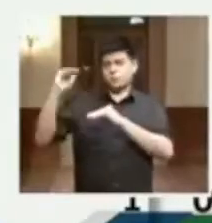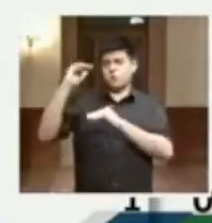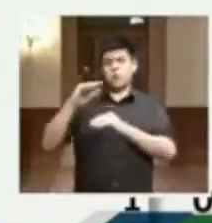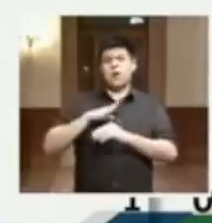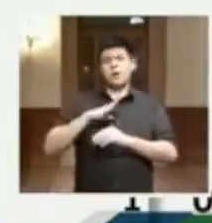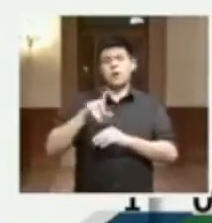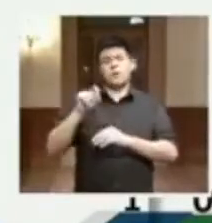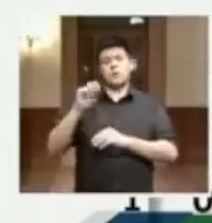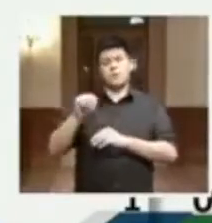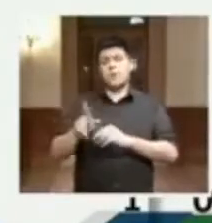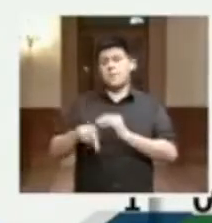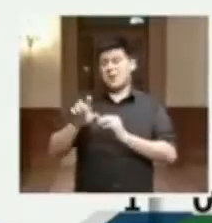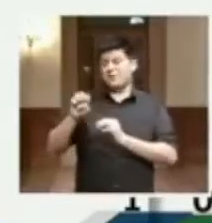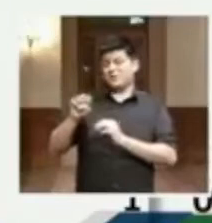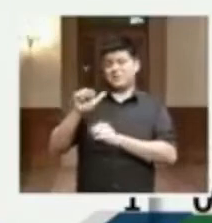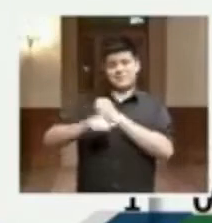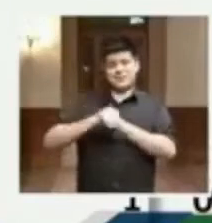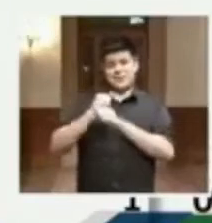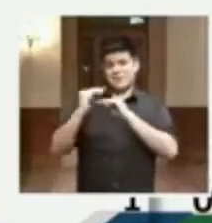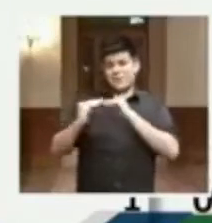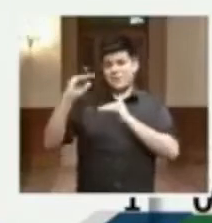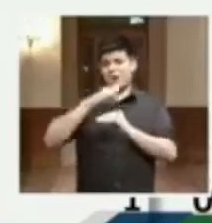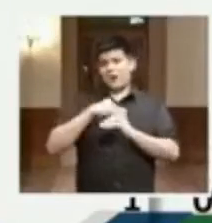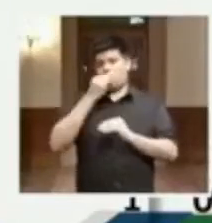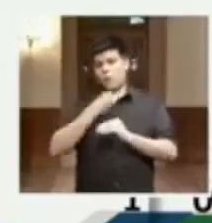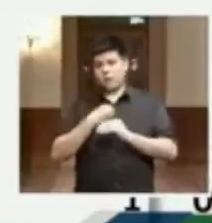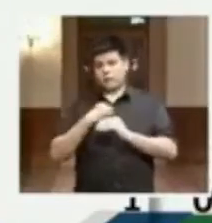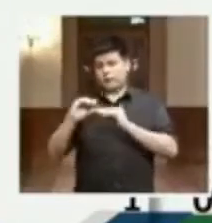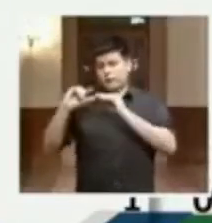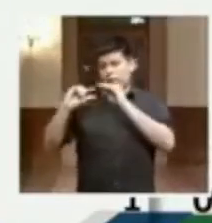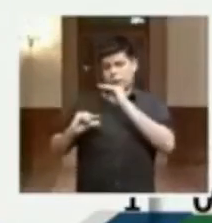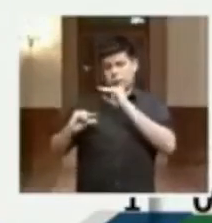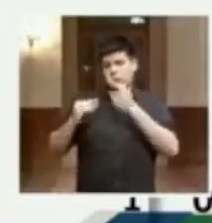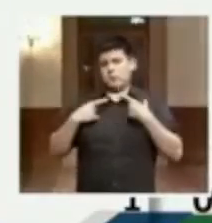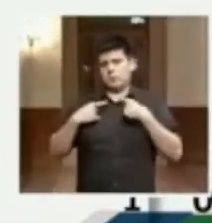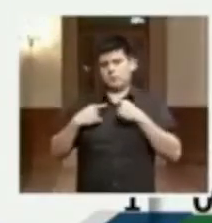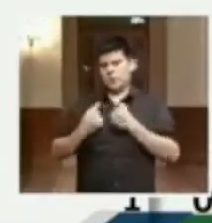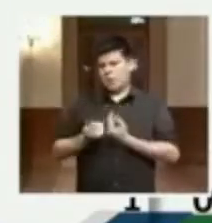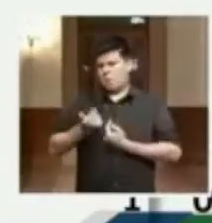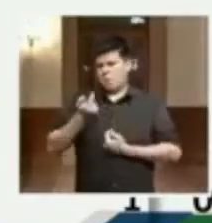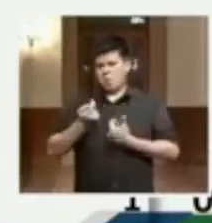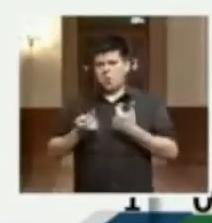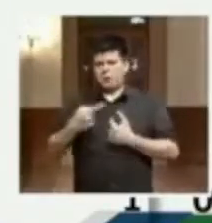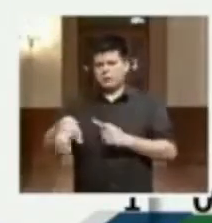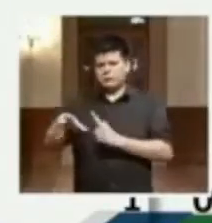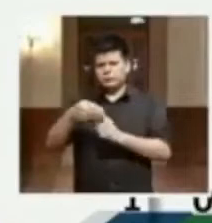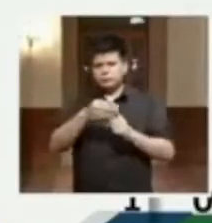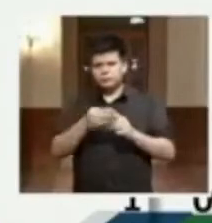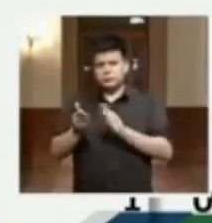en el de 60 años y más aunque tiene menor número de casos que los otros dos grupos que mencioné previamente